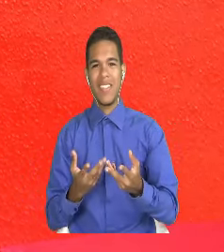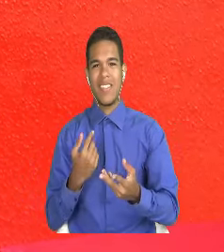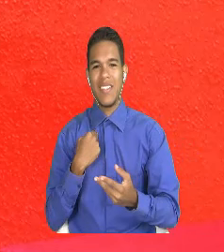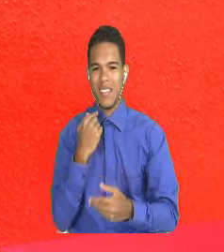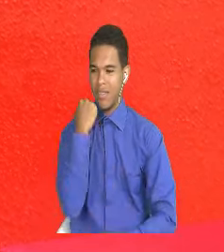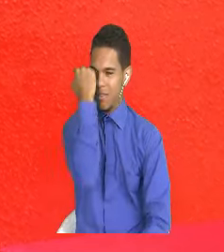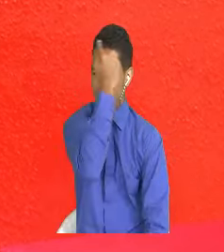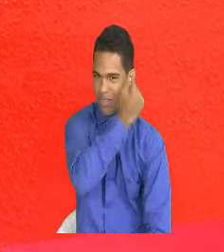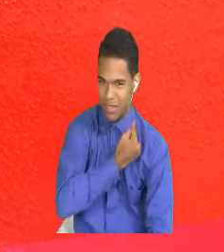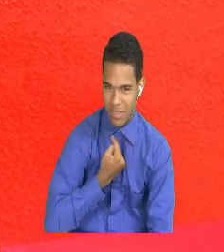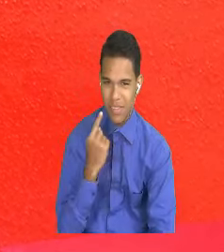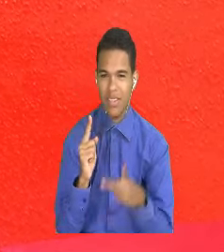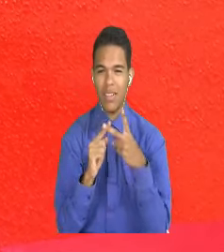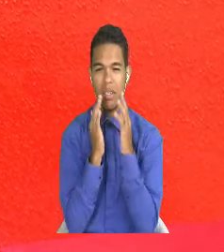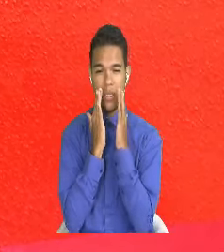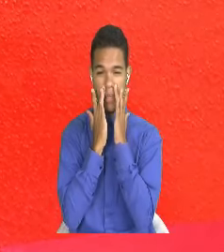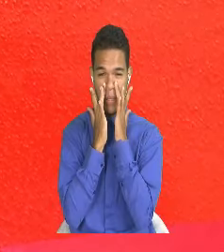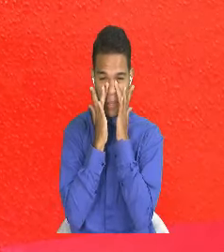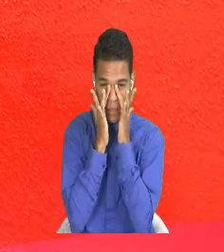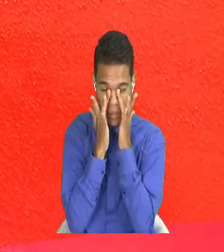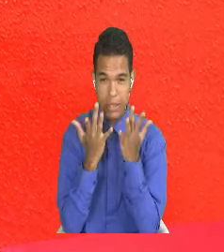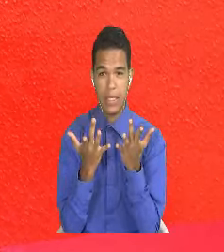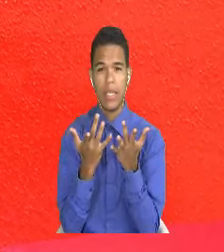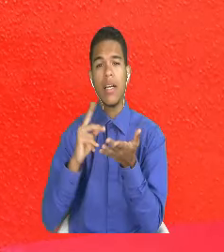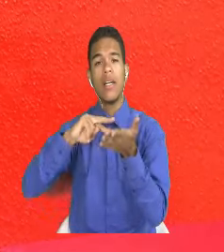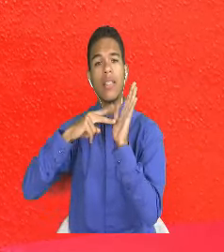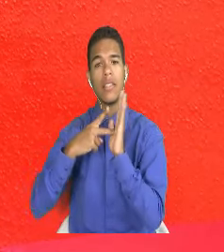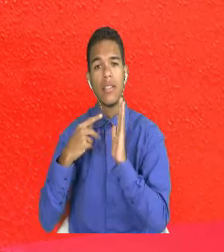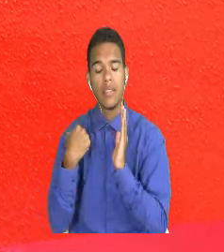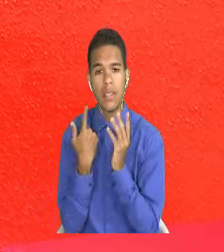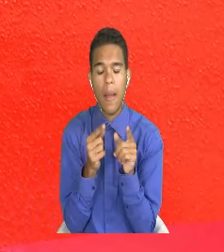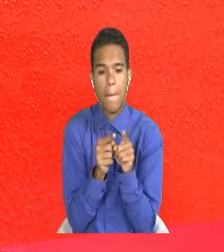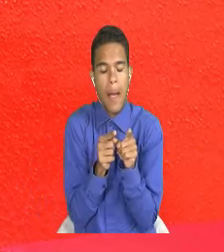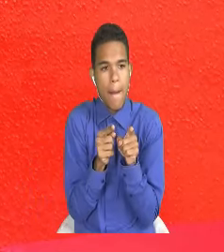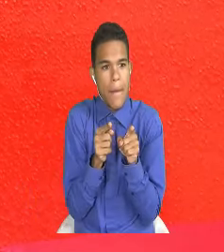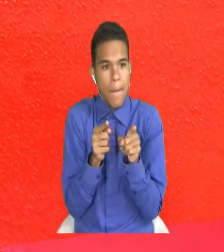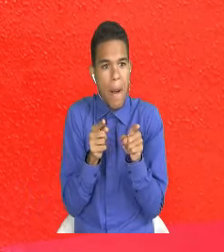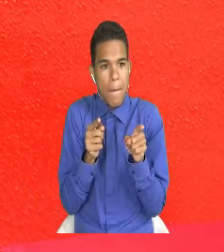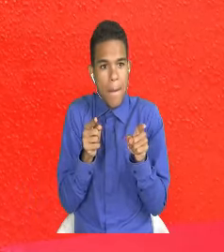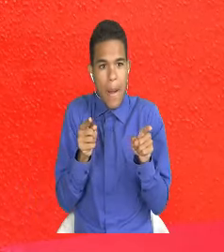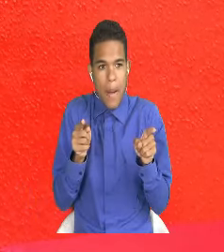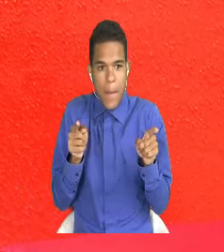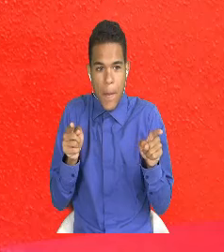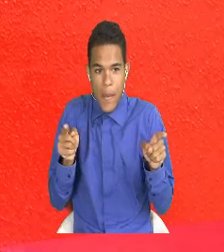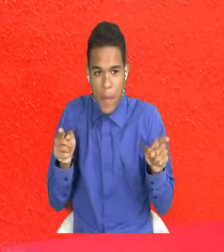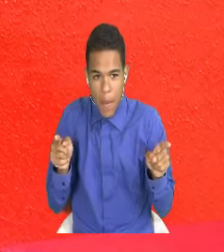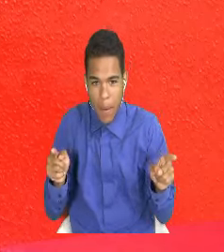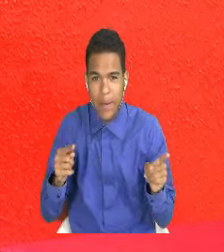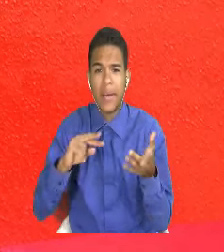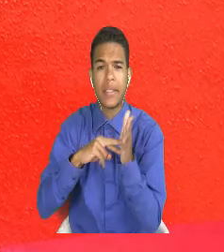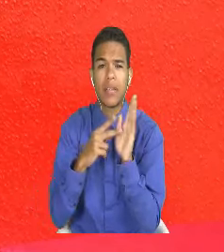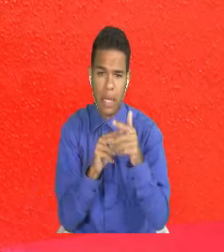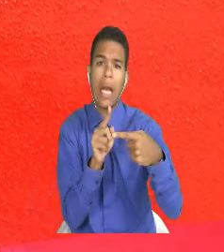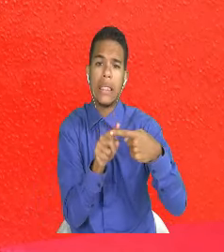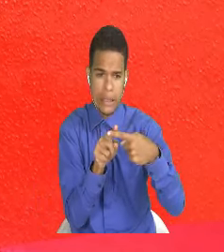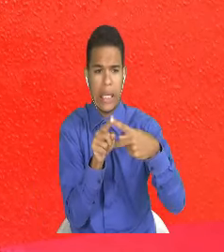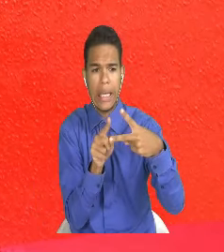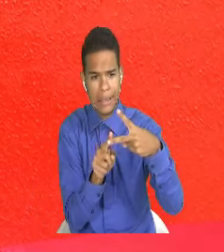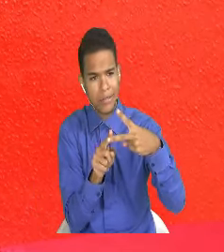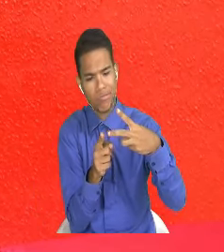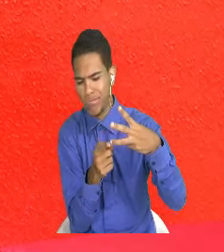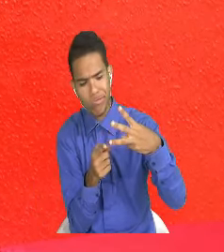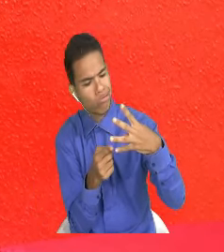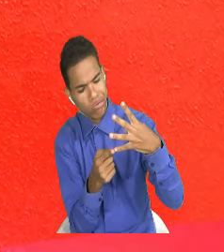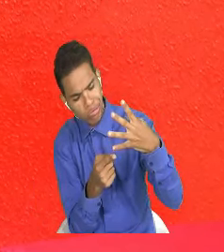urología, oftalmología. Hace que nuestro campo sea aún más abierto para la ciudad y no tengamos que desplazarnos a otras ciudades como ya lo